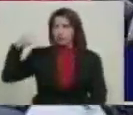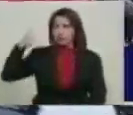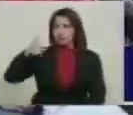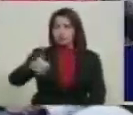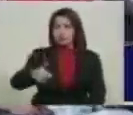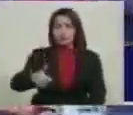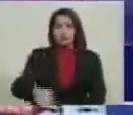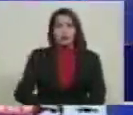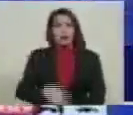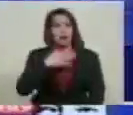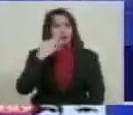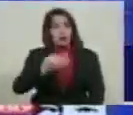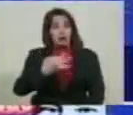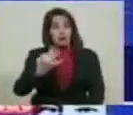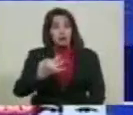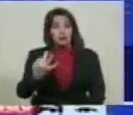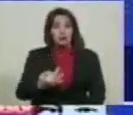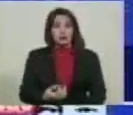La verdad